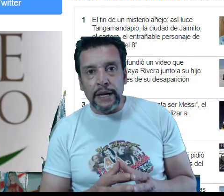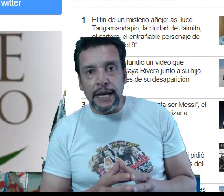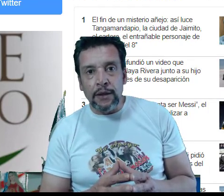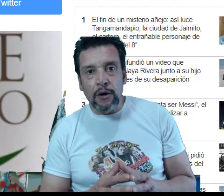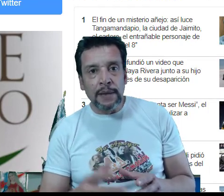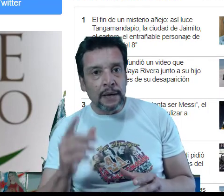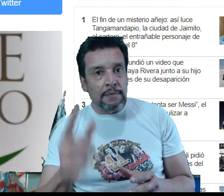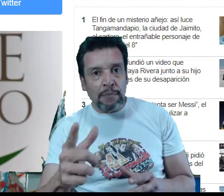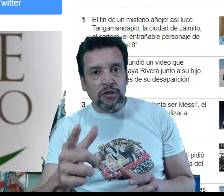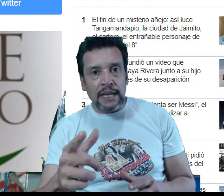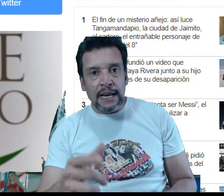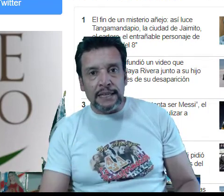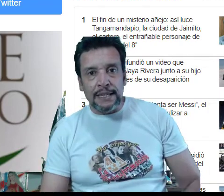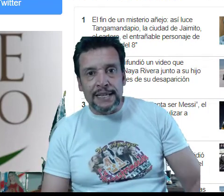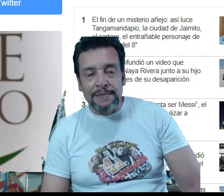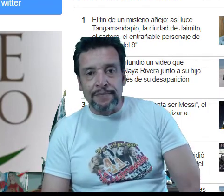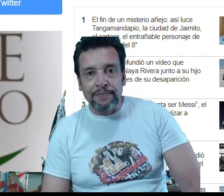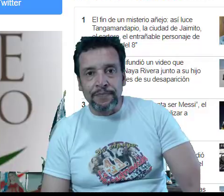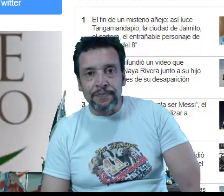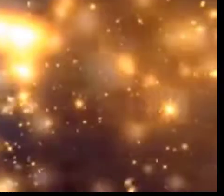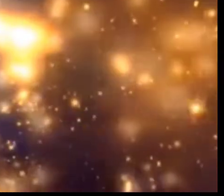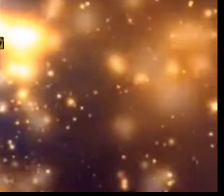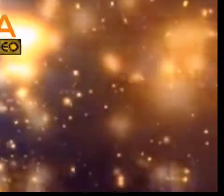México corregido. Vamos adelante.